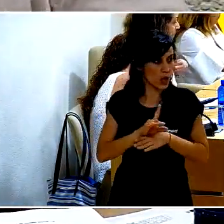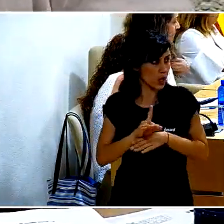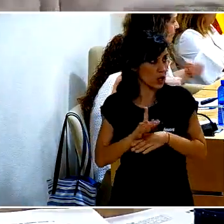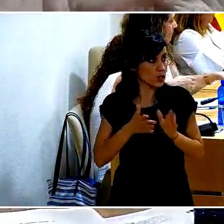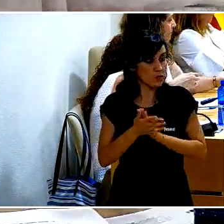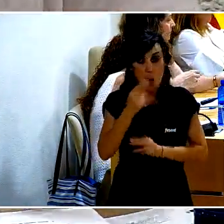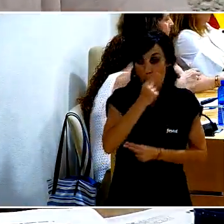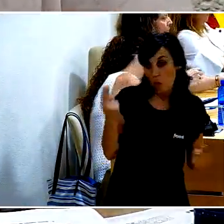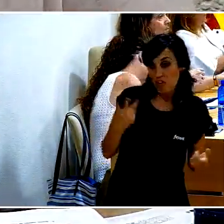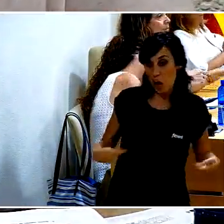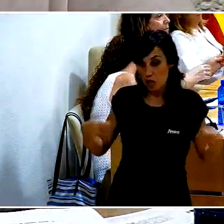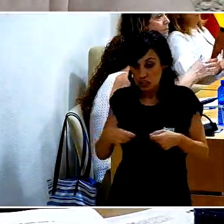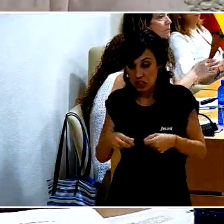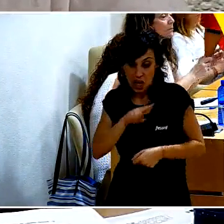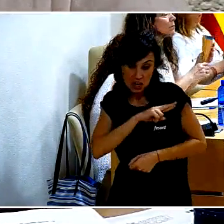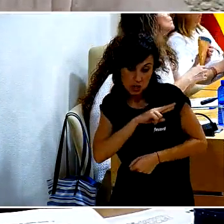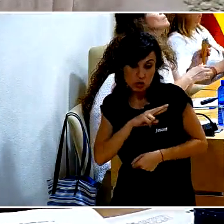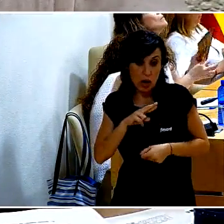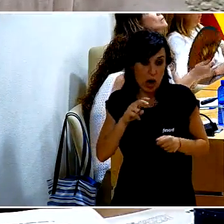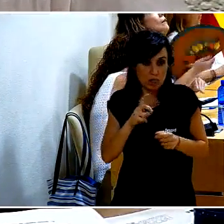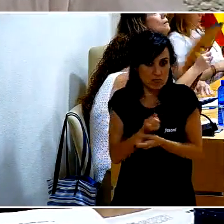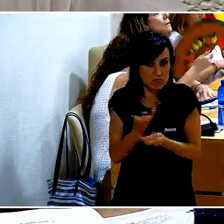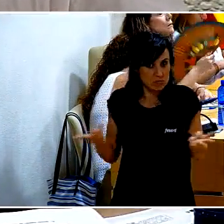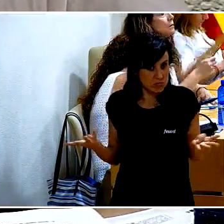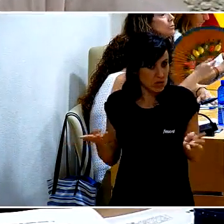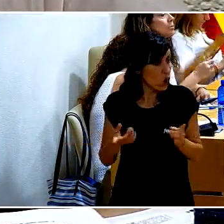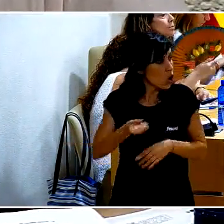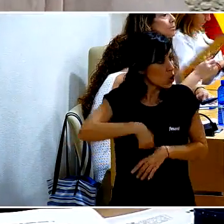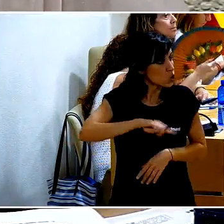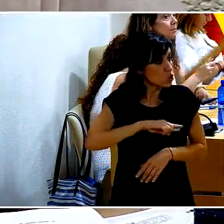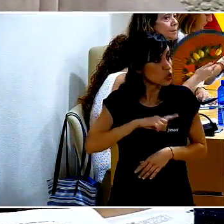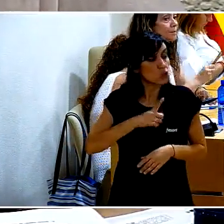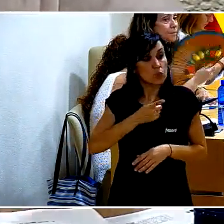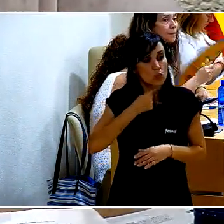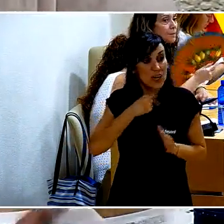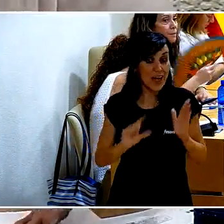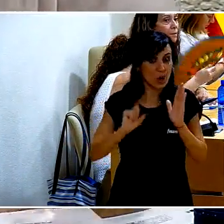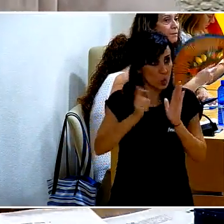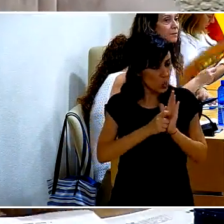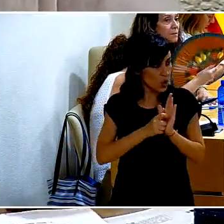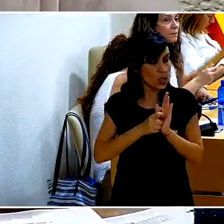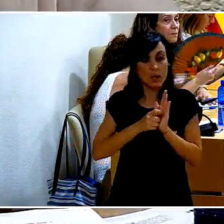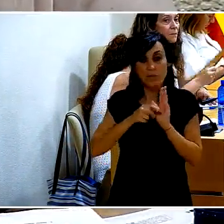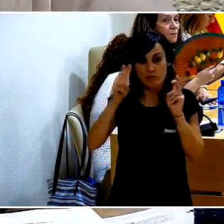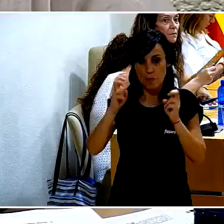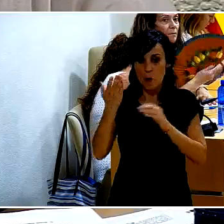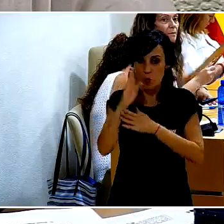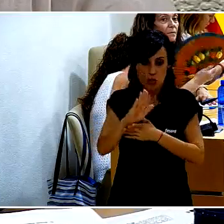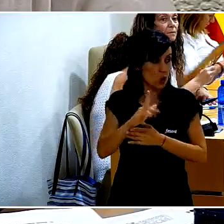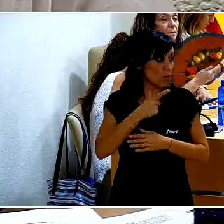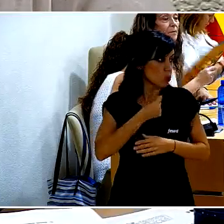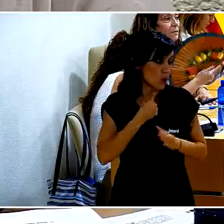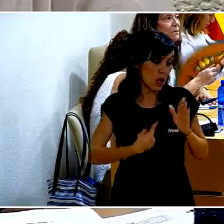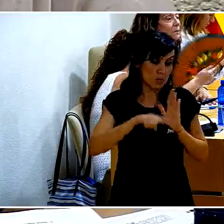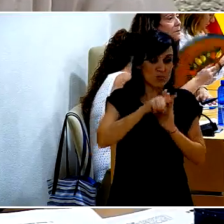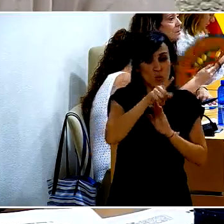privada, concertada, religiosa, etcétera. Es decir, nosotros estamos por incluir y a la vista de lo que pone la moción están ustedes por excluir.